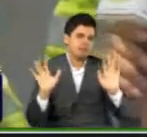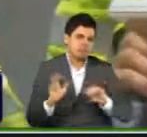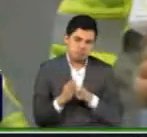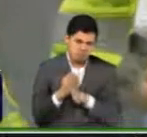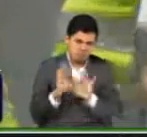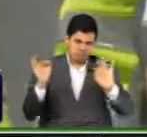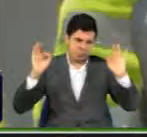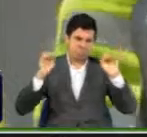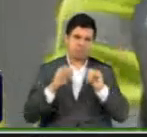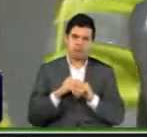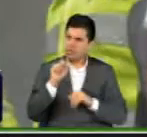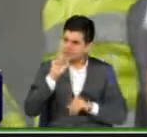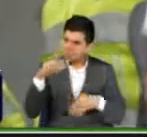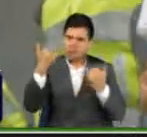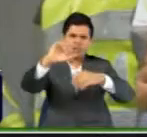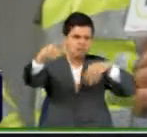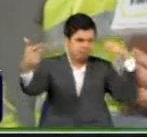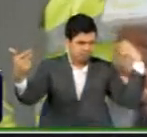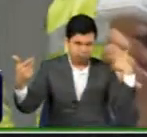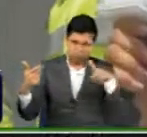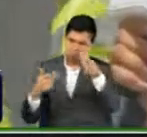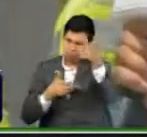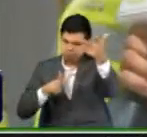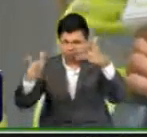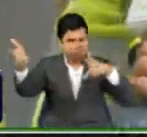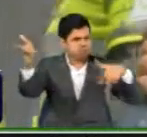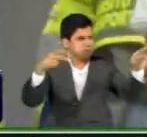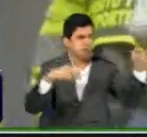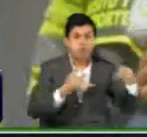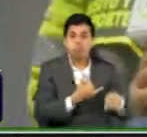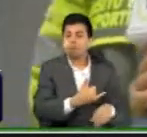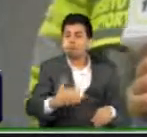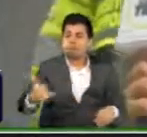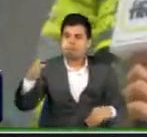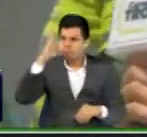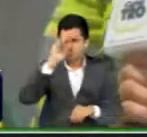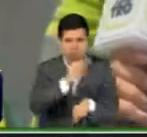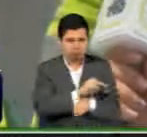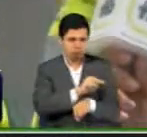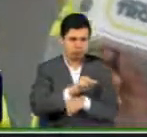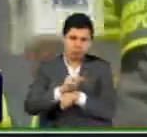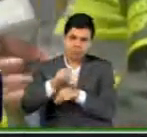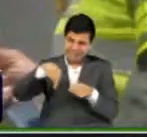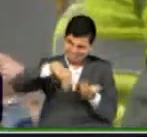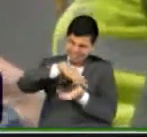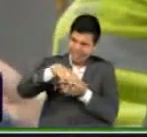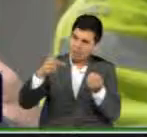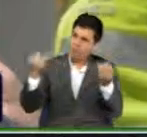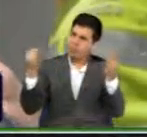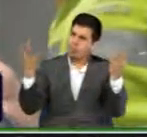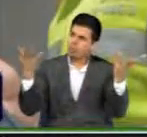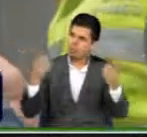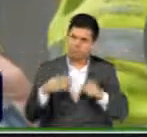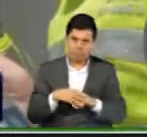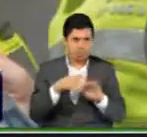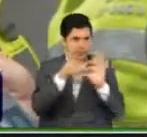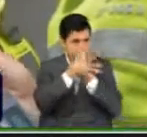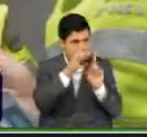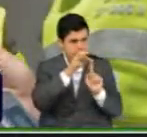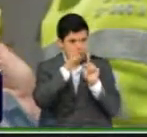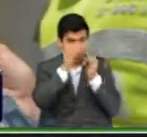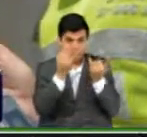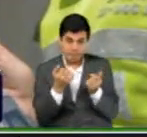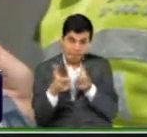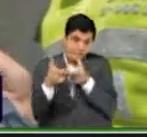de Santander volcados sobre las vías para garantizar la seguridad en lo que tiene que ver con la movilidad en este puente? Bueno, especialmente vamos también a